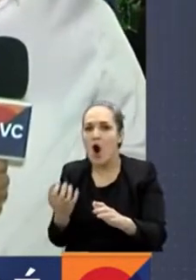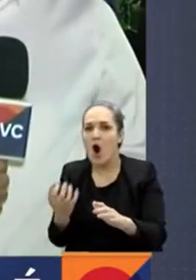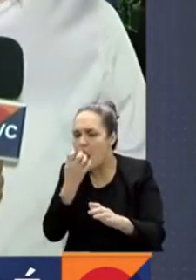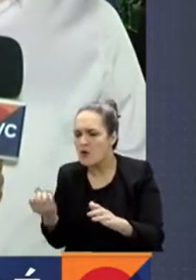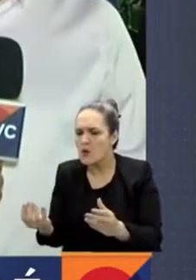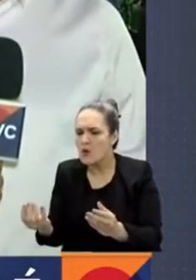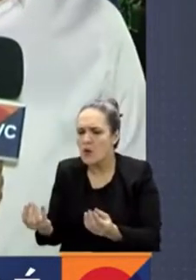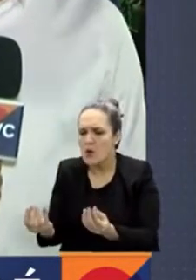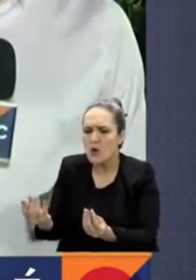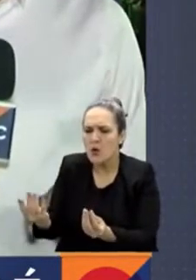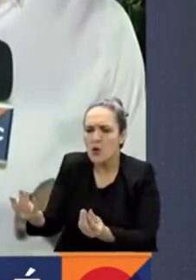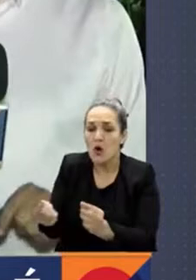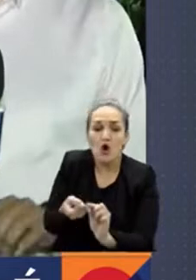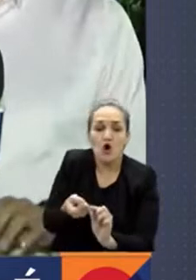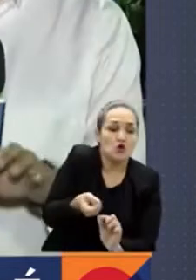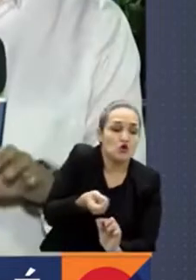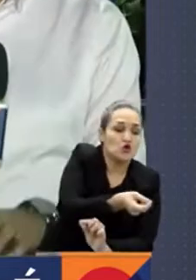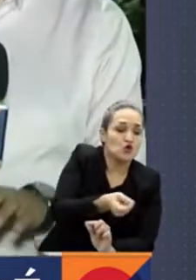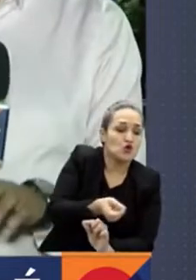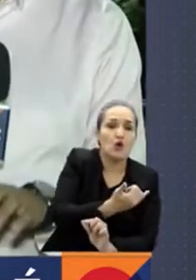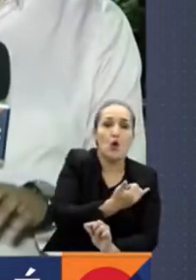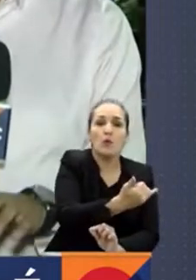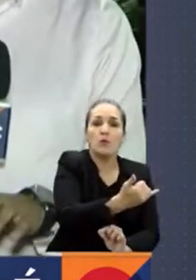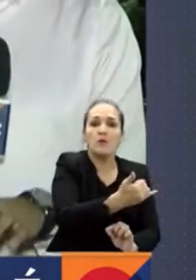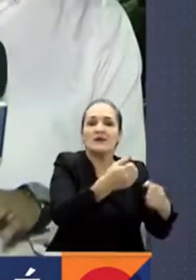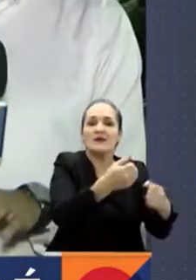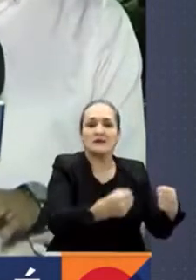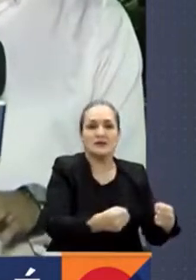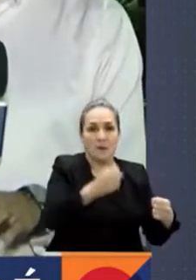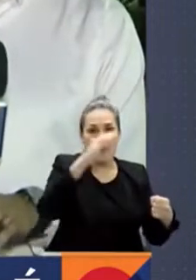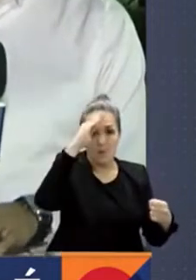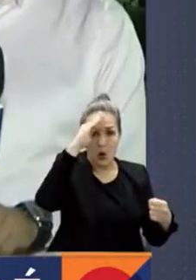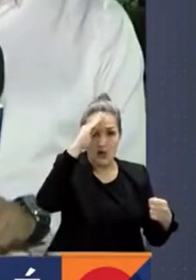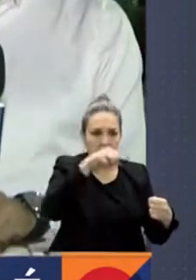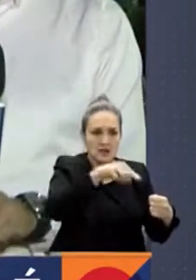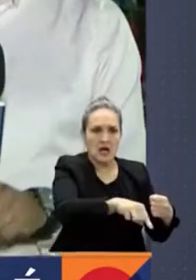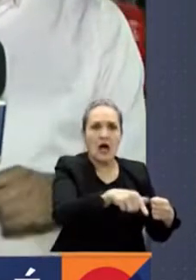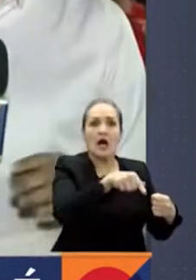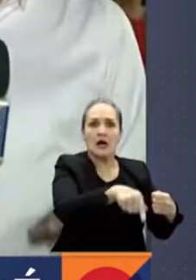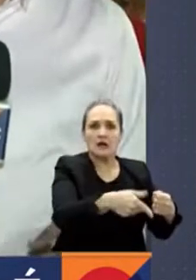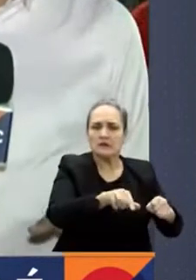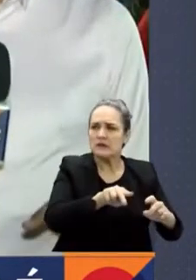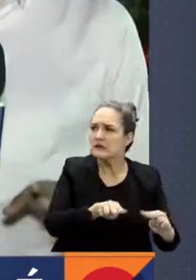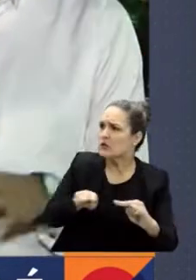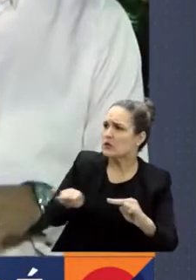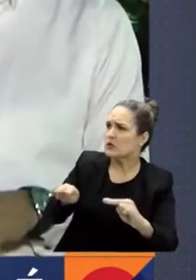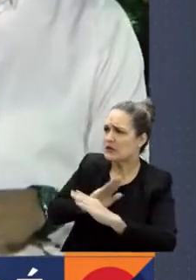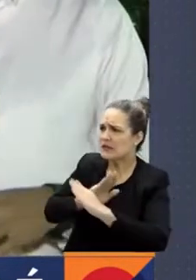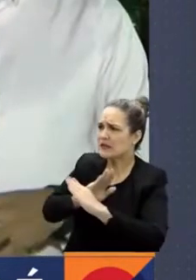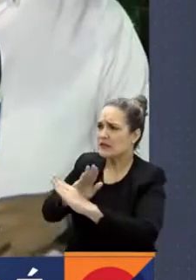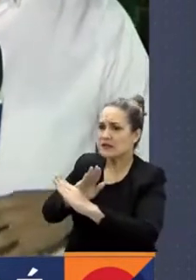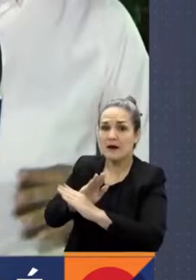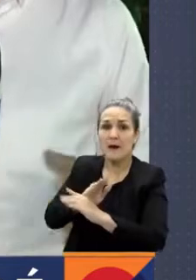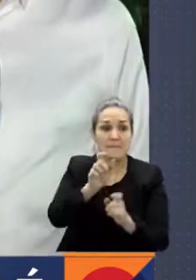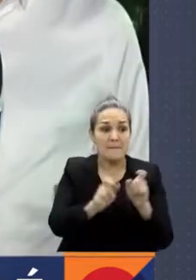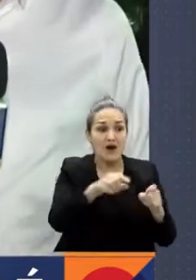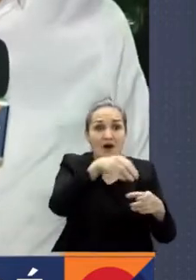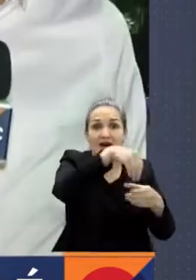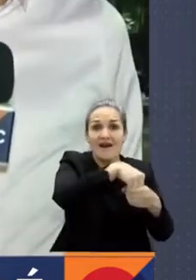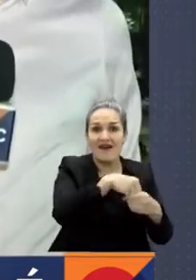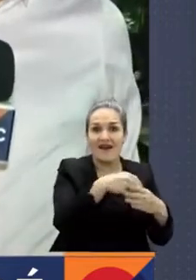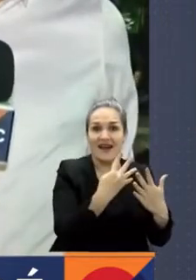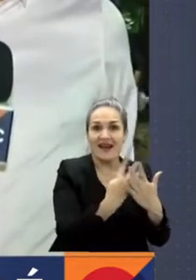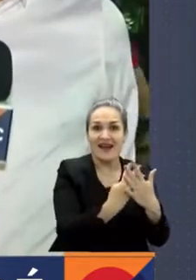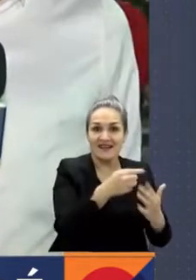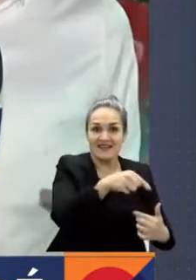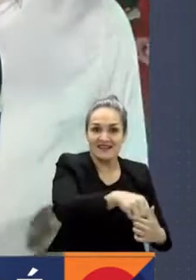galería queda la estación de policía El Lido. Allí se activaron los mecanismos de seguridad para evitar que los reclusos pues escaparan